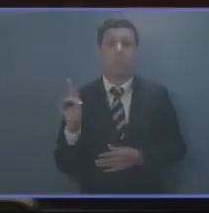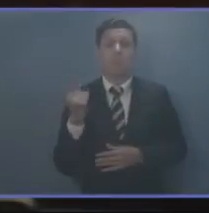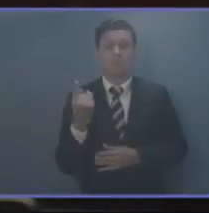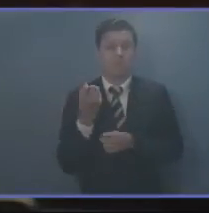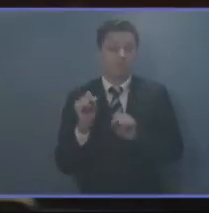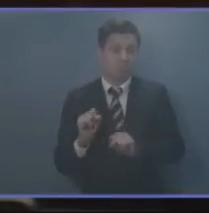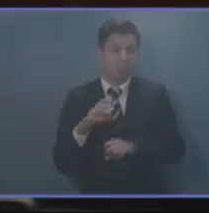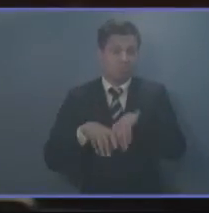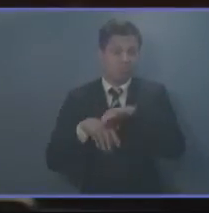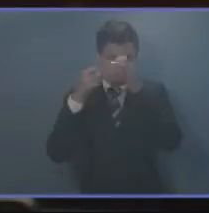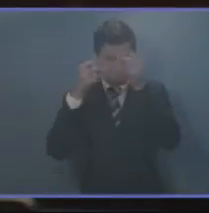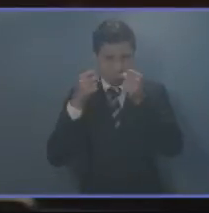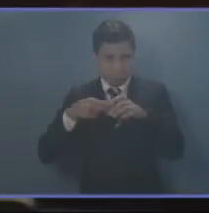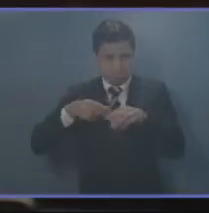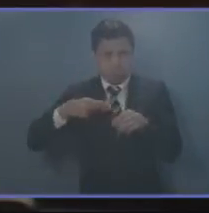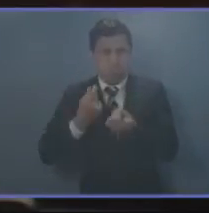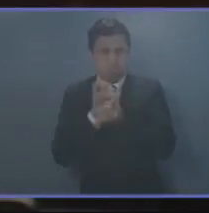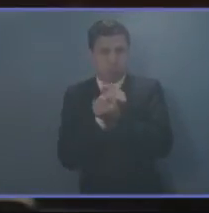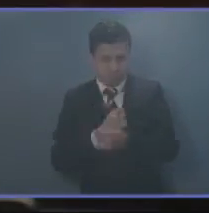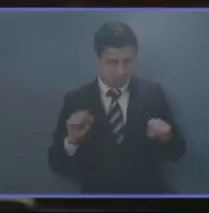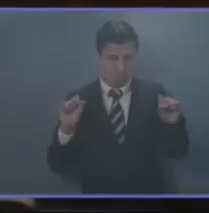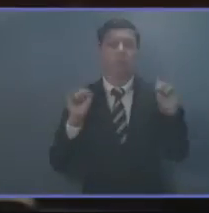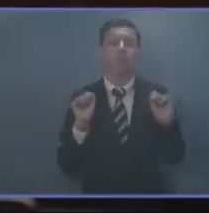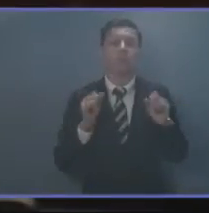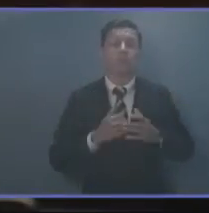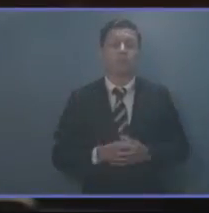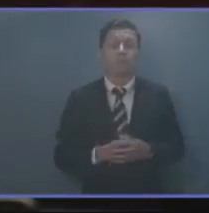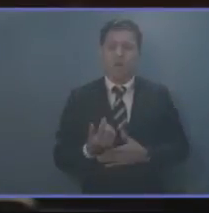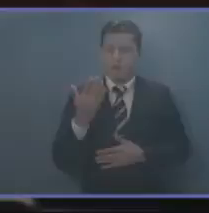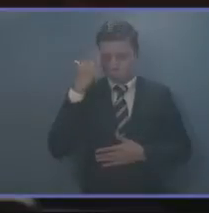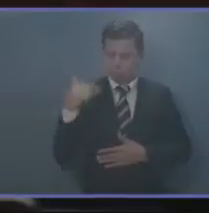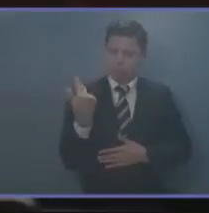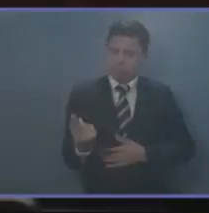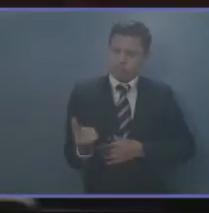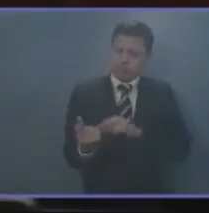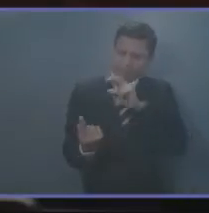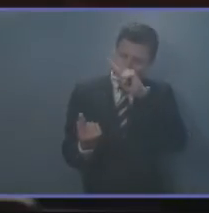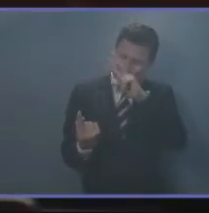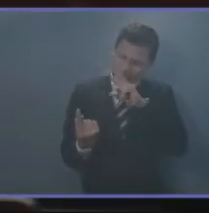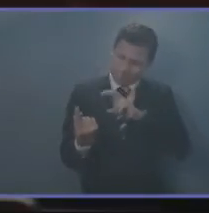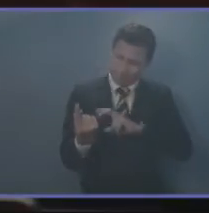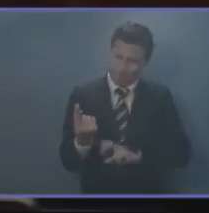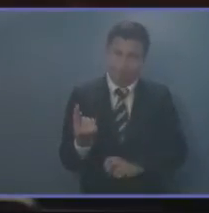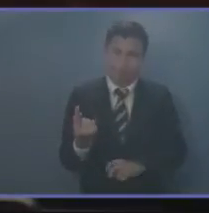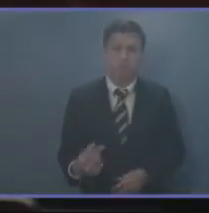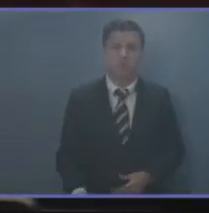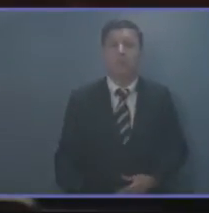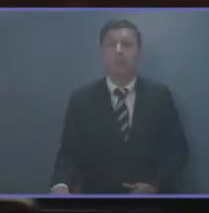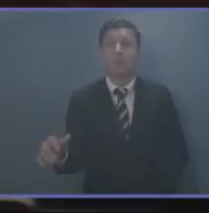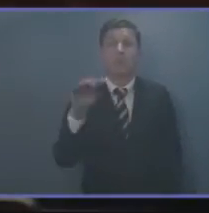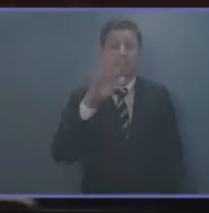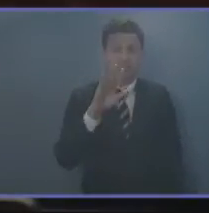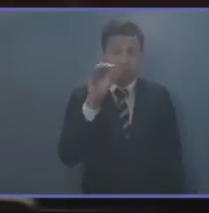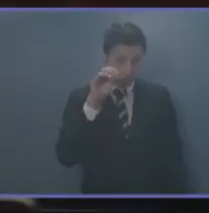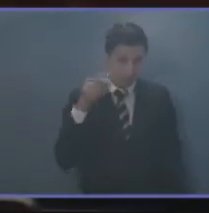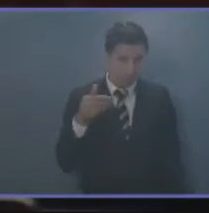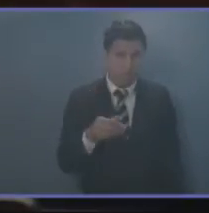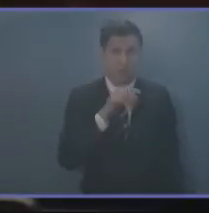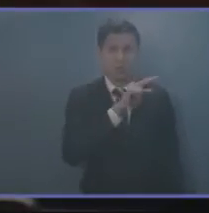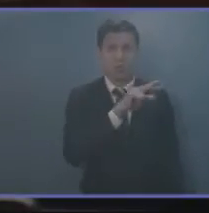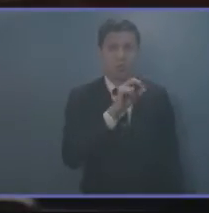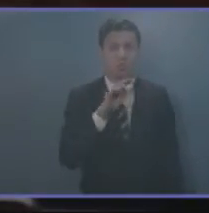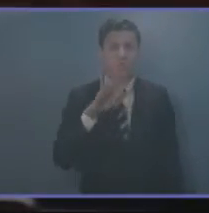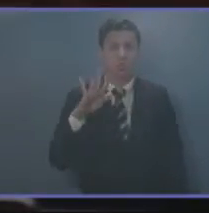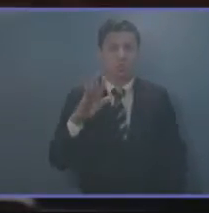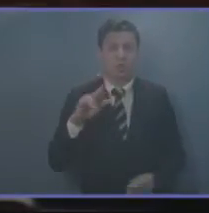Finalmente, se ha verificado el cómputo de la pena de la interna en el cual consta lo siguiente. La media pena la cumplirá el 5 de octubre del